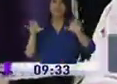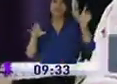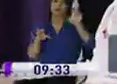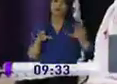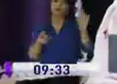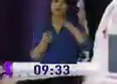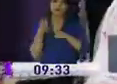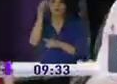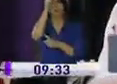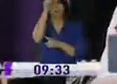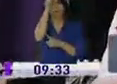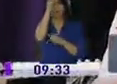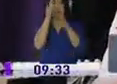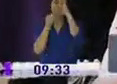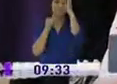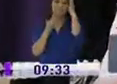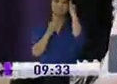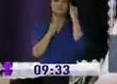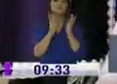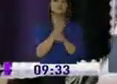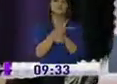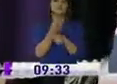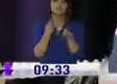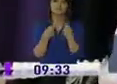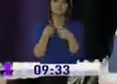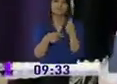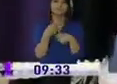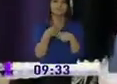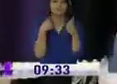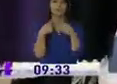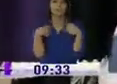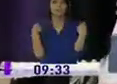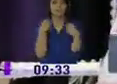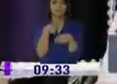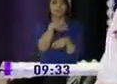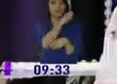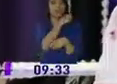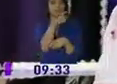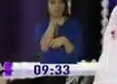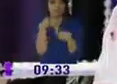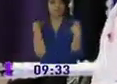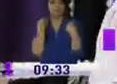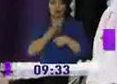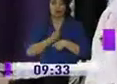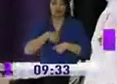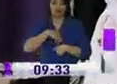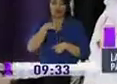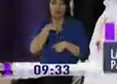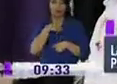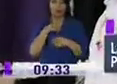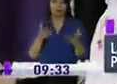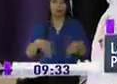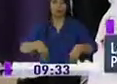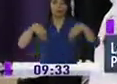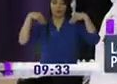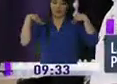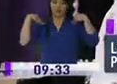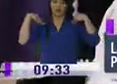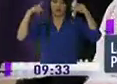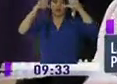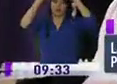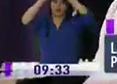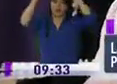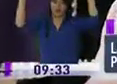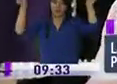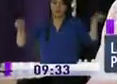domingo. Los productos que se ofrece son las chalinas, los ponchos, las cobijas, los tapices, las hamacas, y